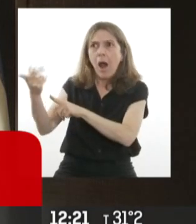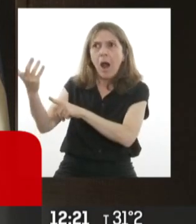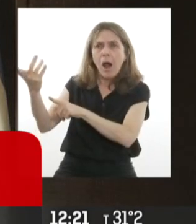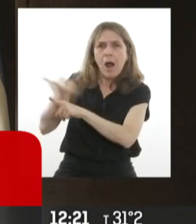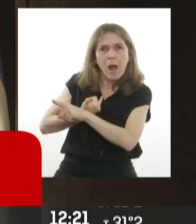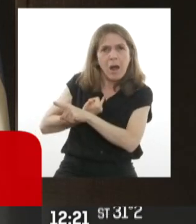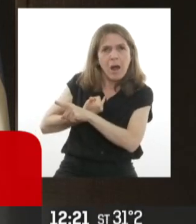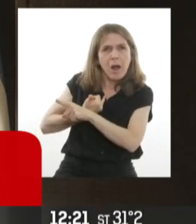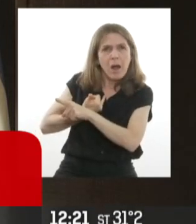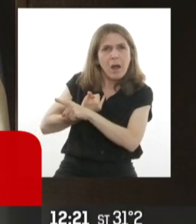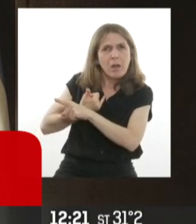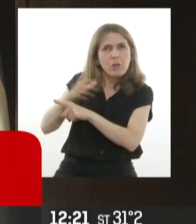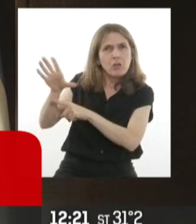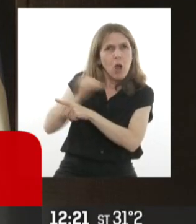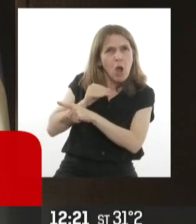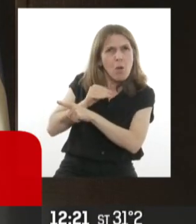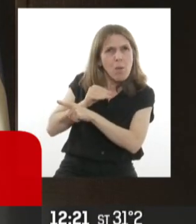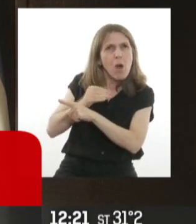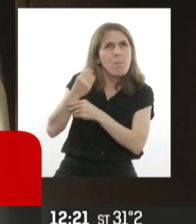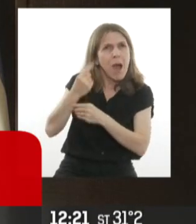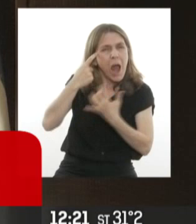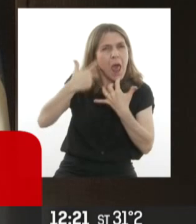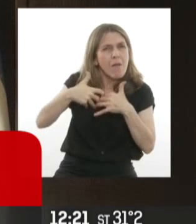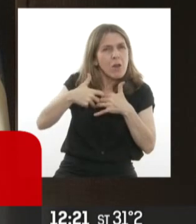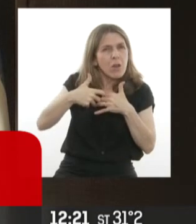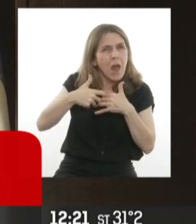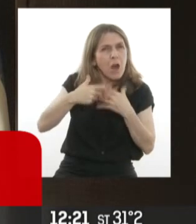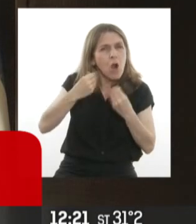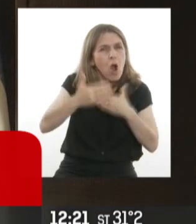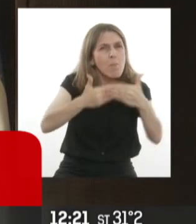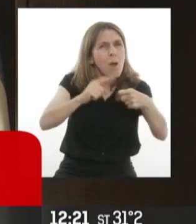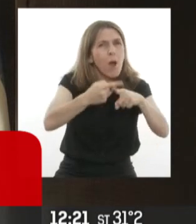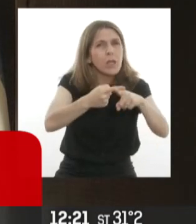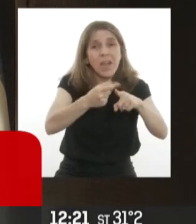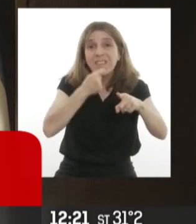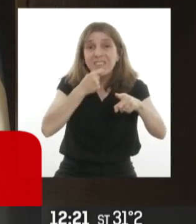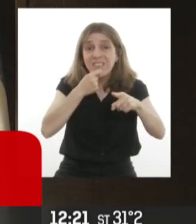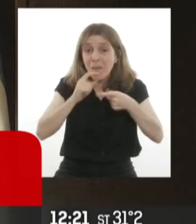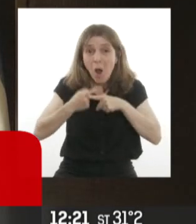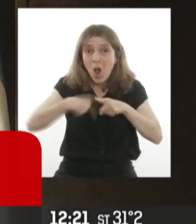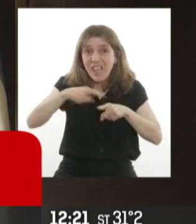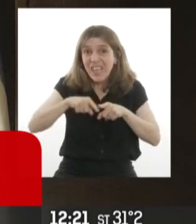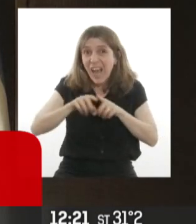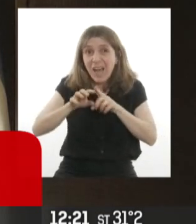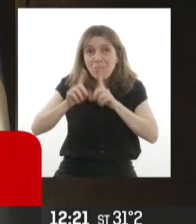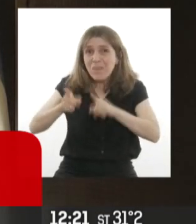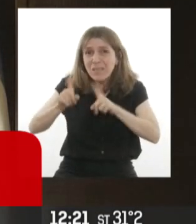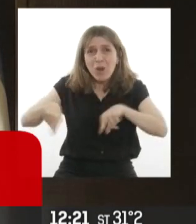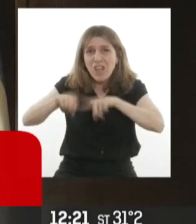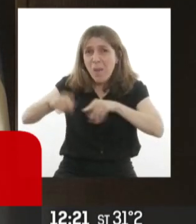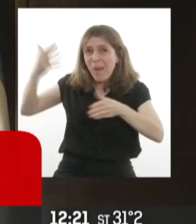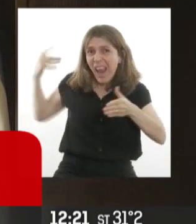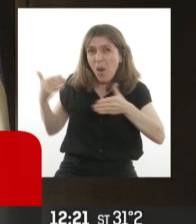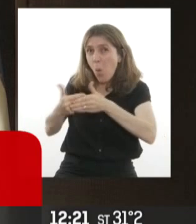el camino que debemos tomar. Porque si seguimos haciendo lo mismo, vamos a repetir las mismas